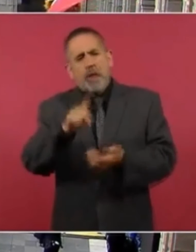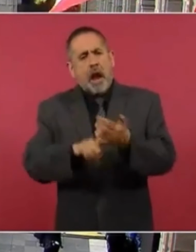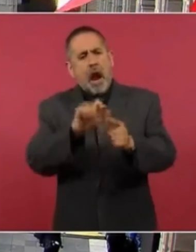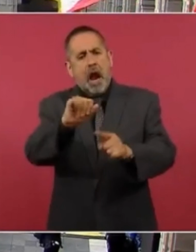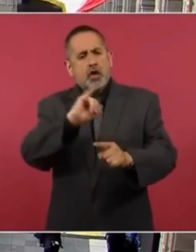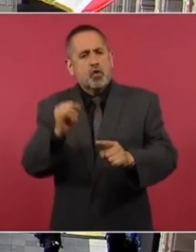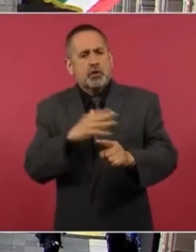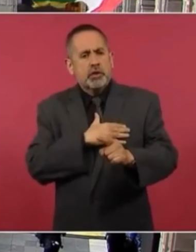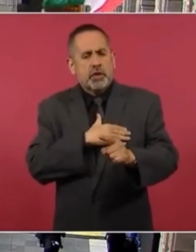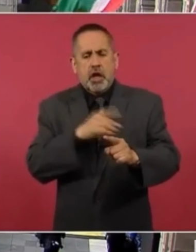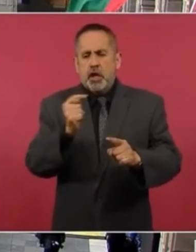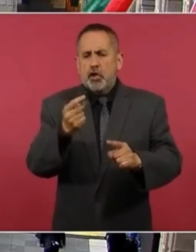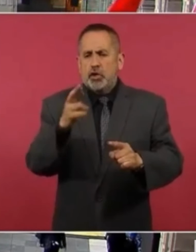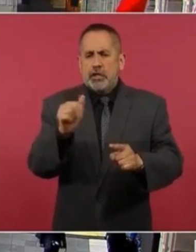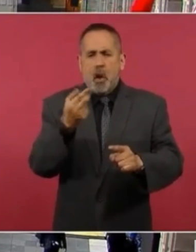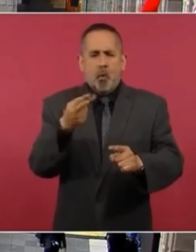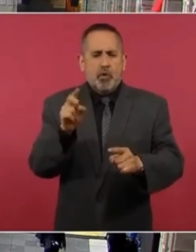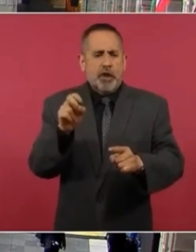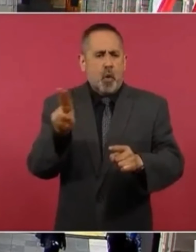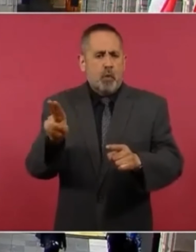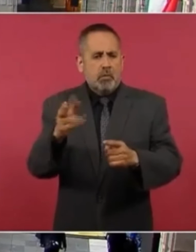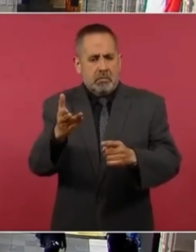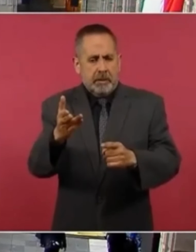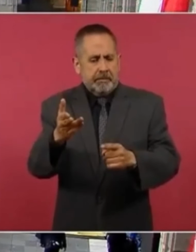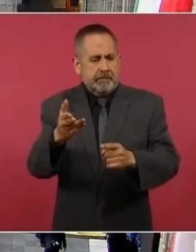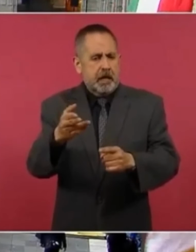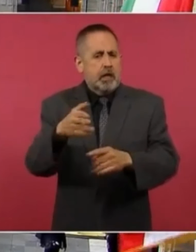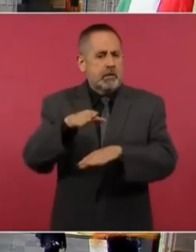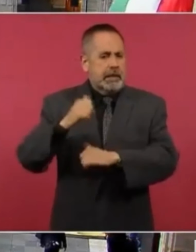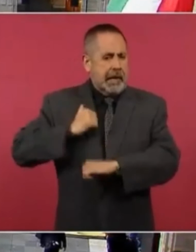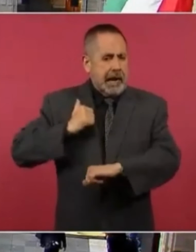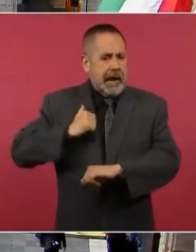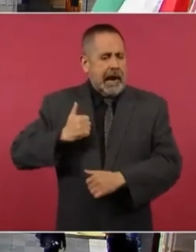Trudeau, primer ministro de Canadá.